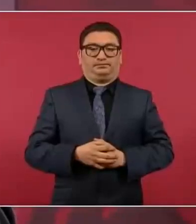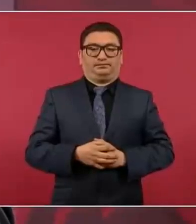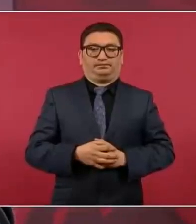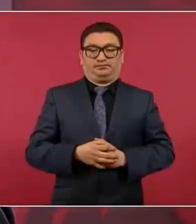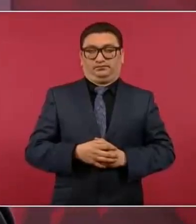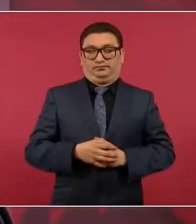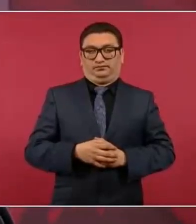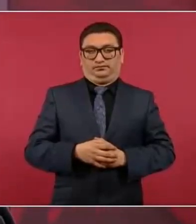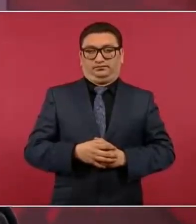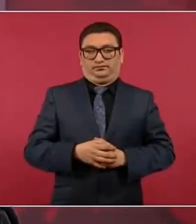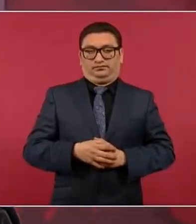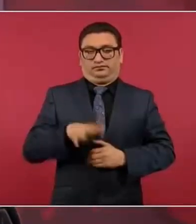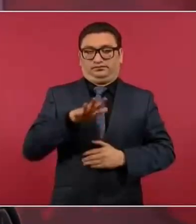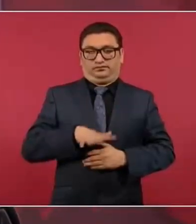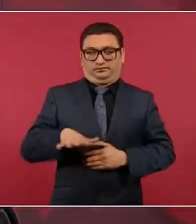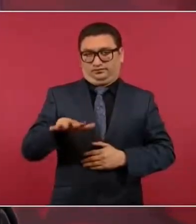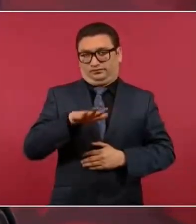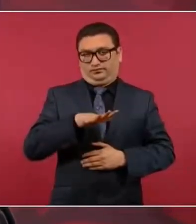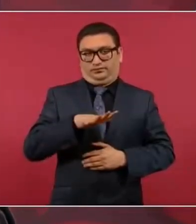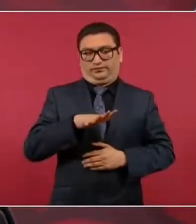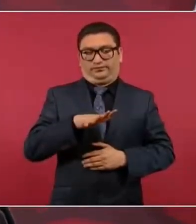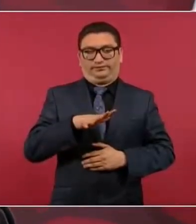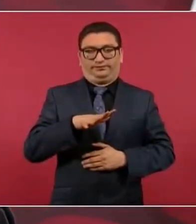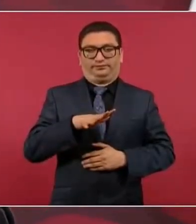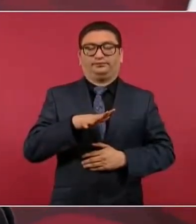ha crecido,